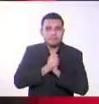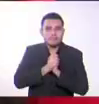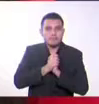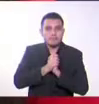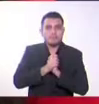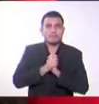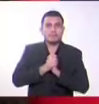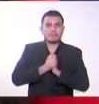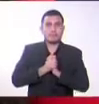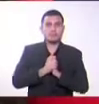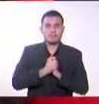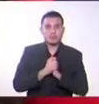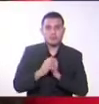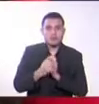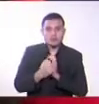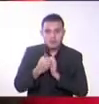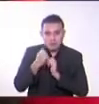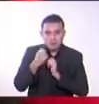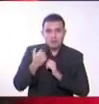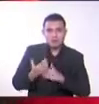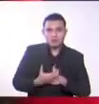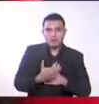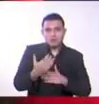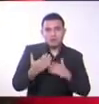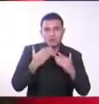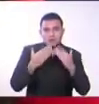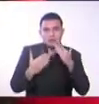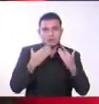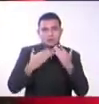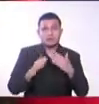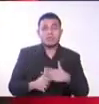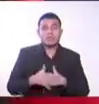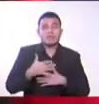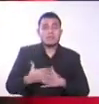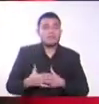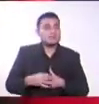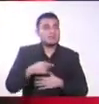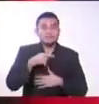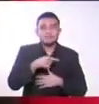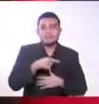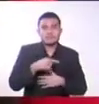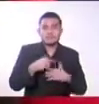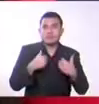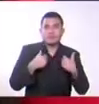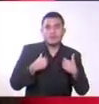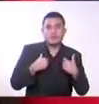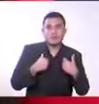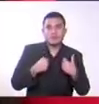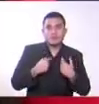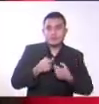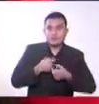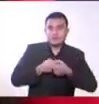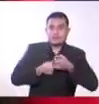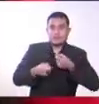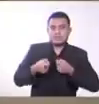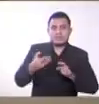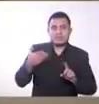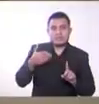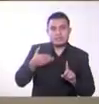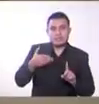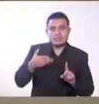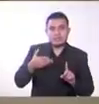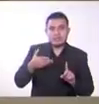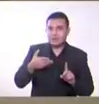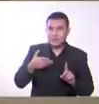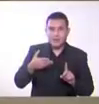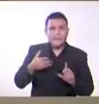importante mencionar cuando hablamos de impuestos es que estos no tienen una contraprestación directa.